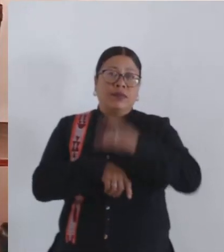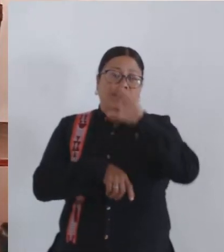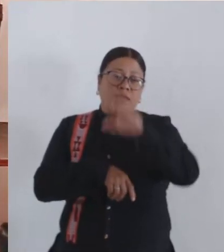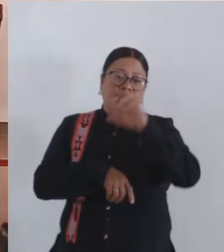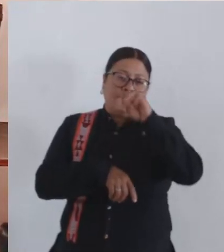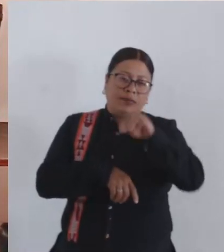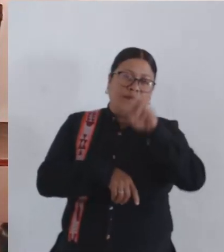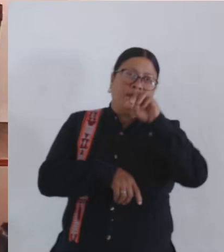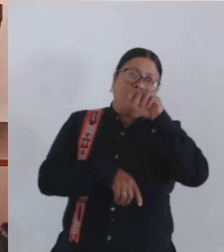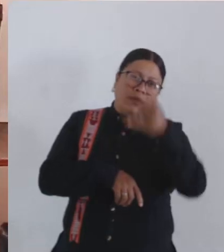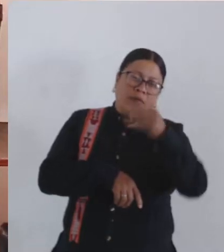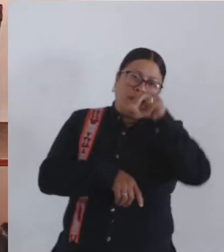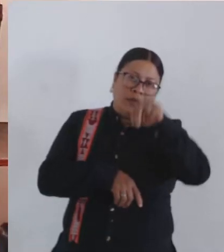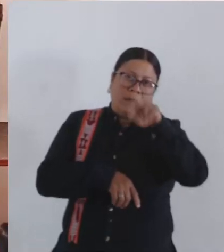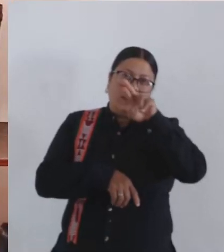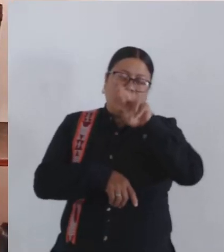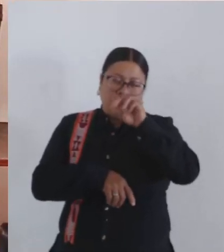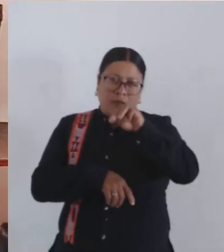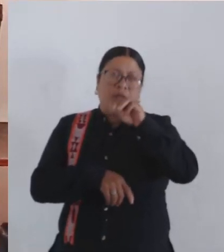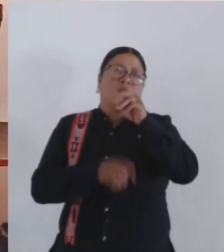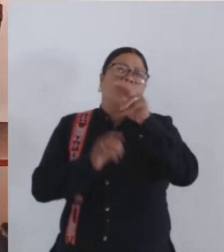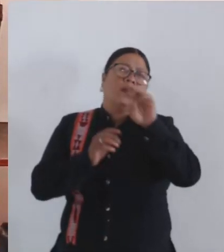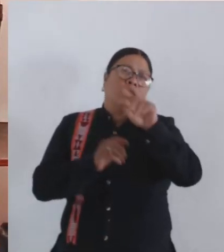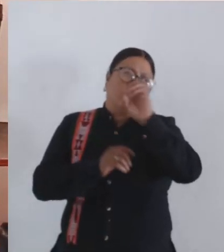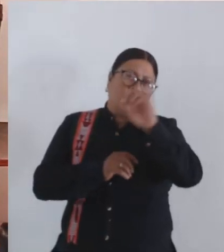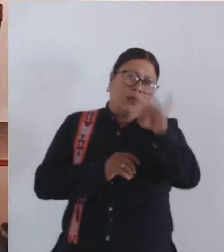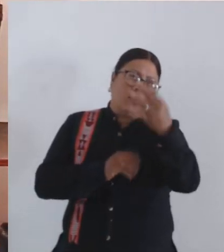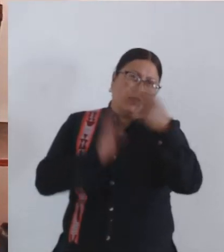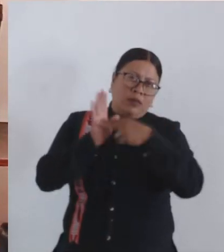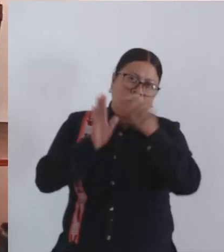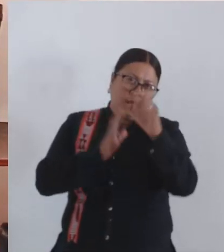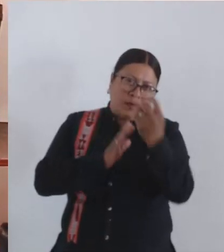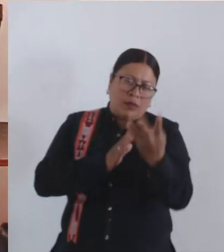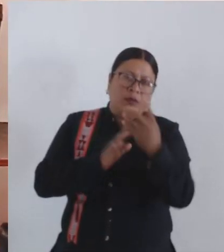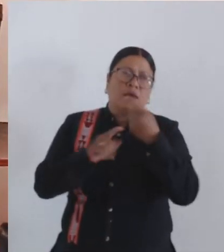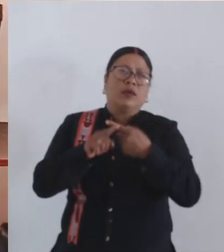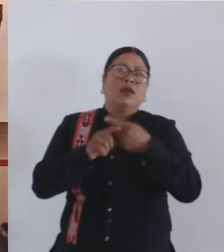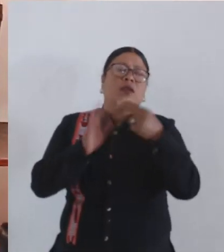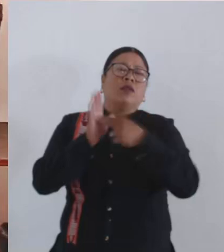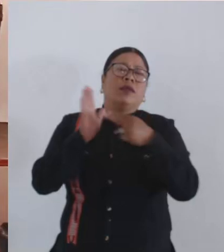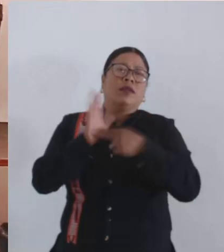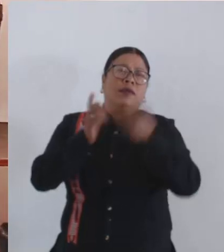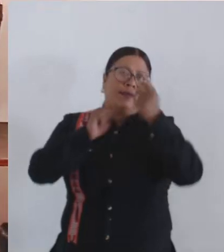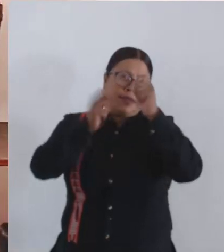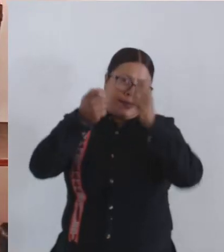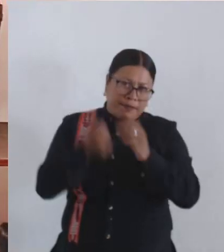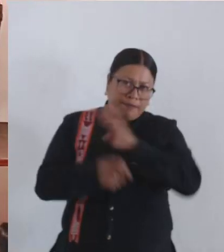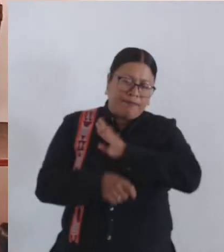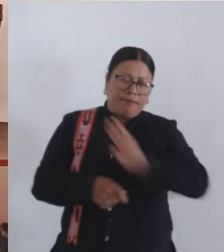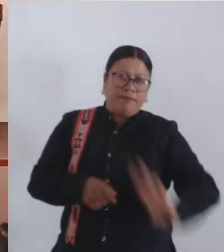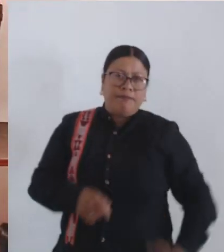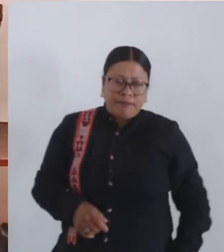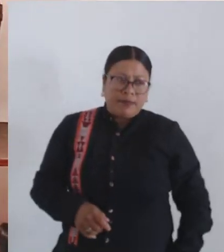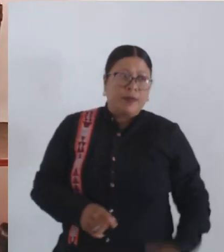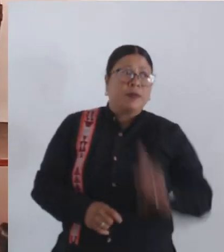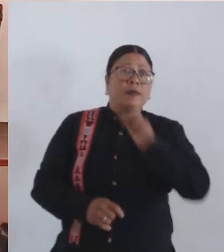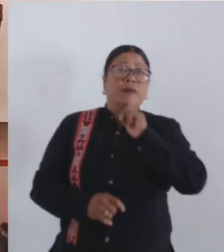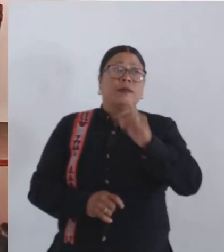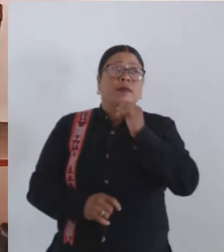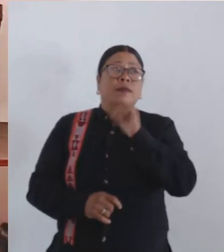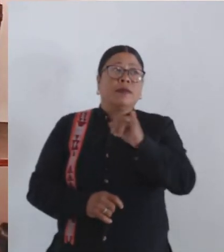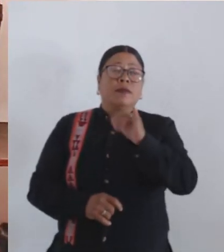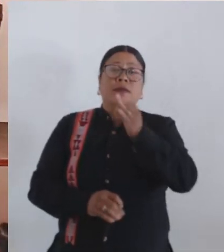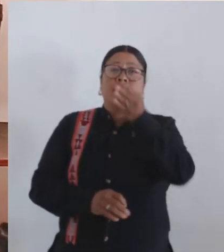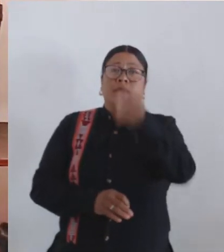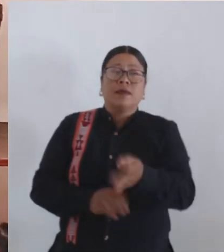CN y NM 014-2024, emitido por la Comisión de Normatividad y Nomenclatura Municipal, mediante el que se